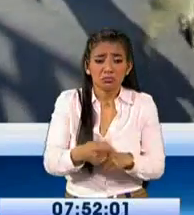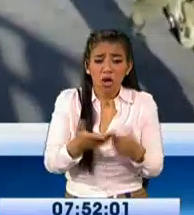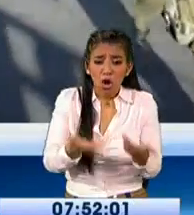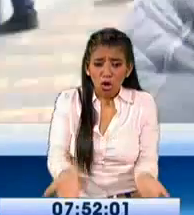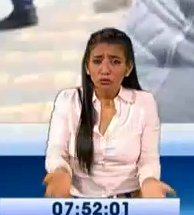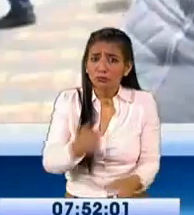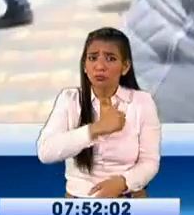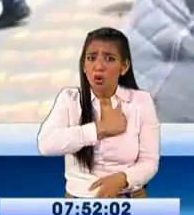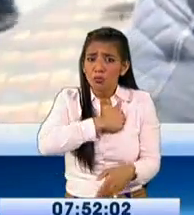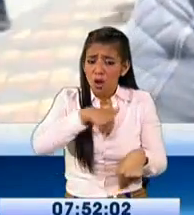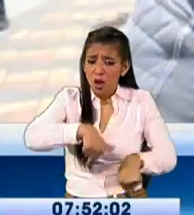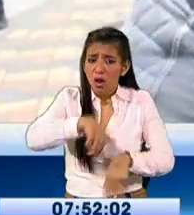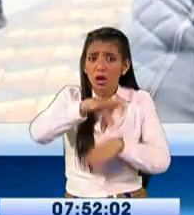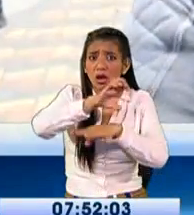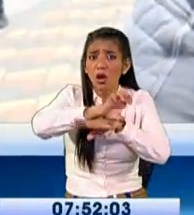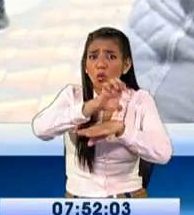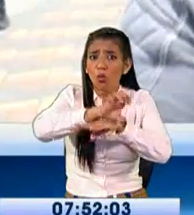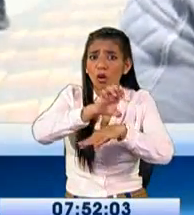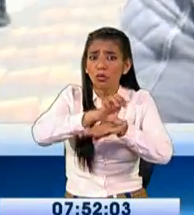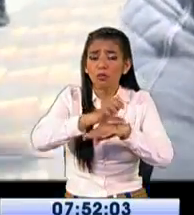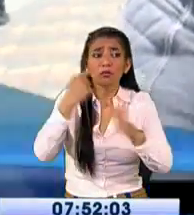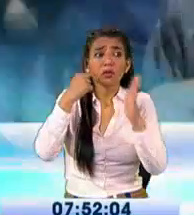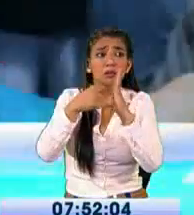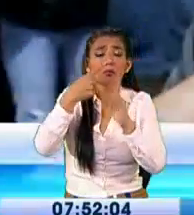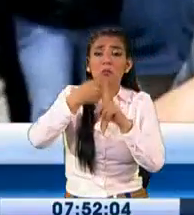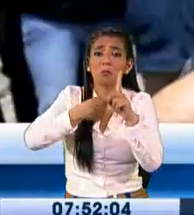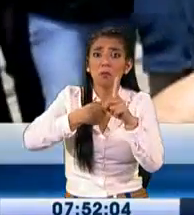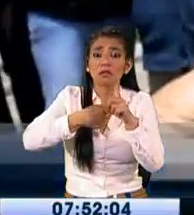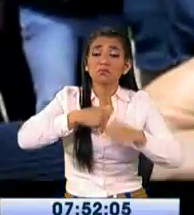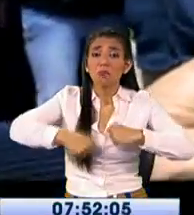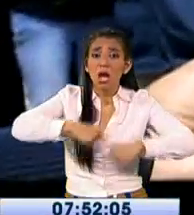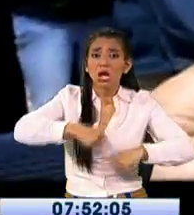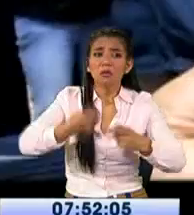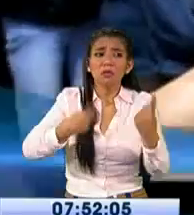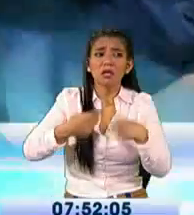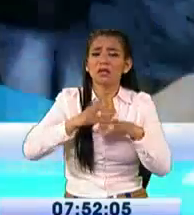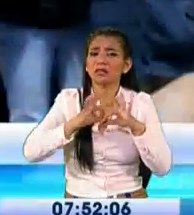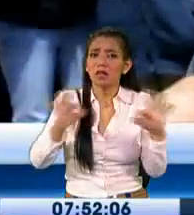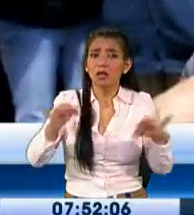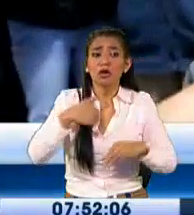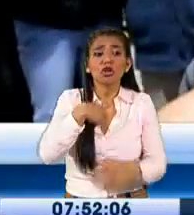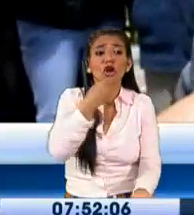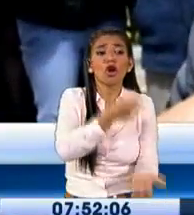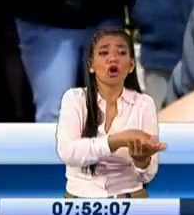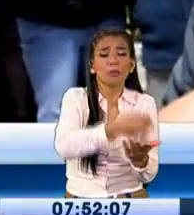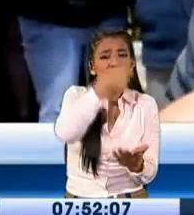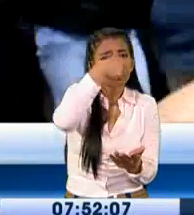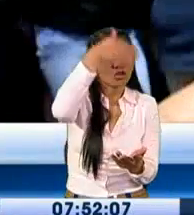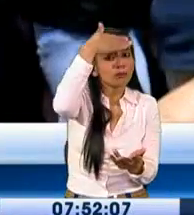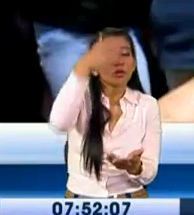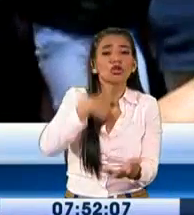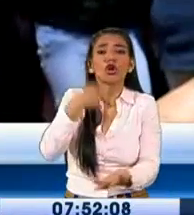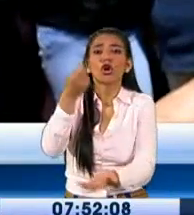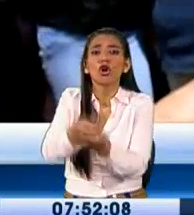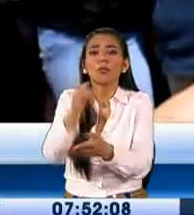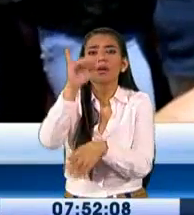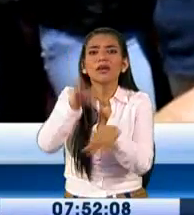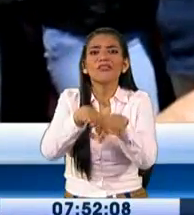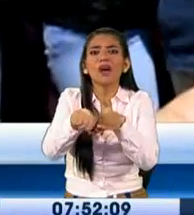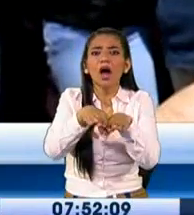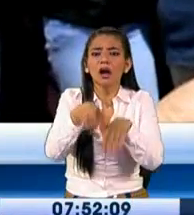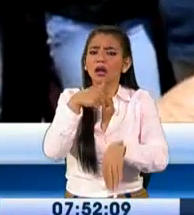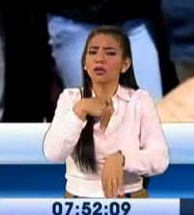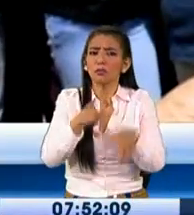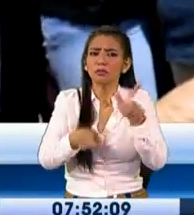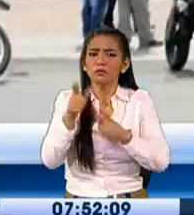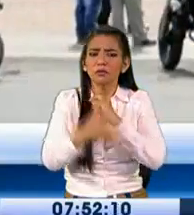nacional desde el mes de mayo no hubo ventas mis frutas yo traigo de la ciudad de santo domingo de la ciudad de ibar somos gentes pobres somos gente humilde